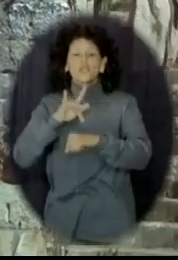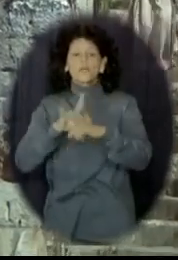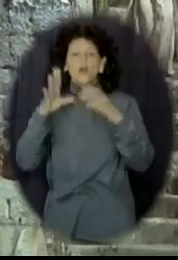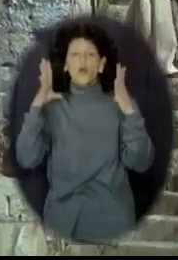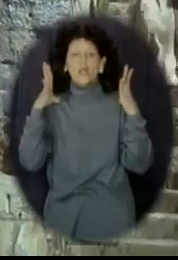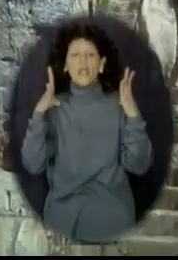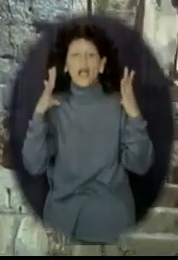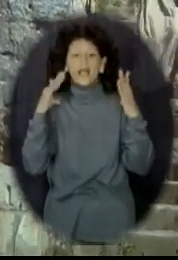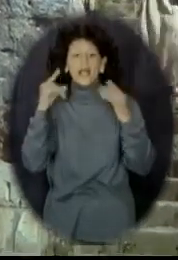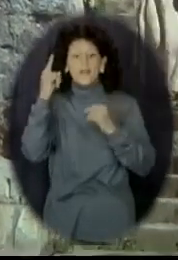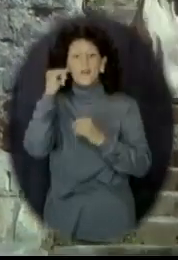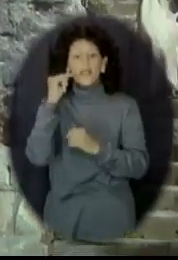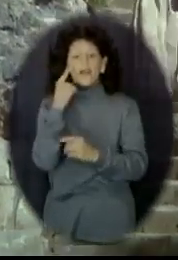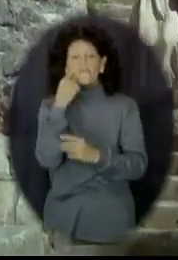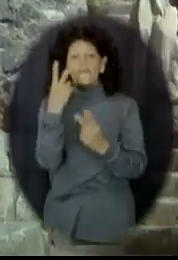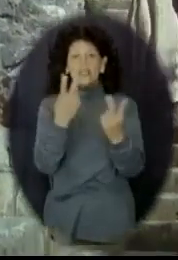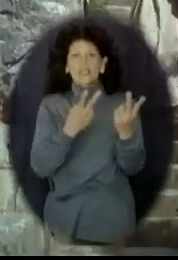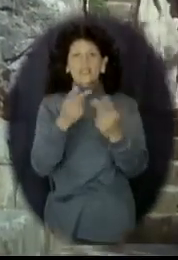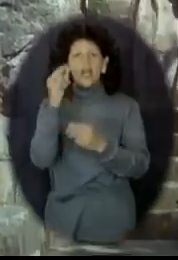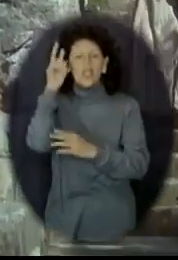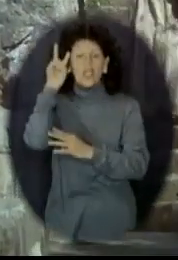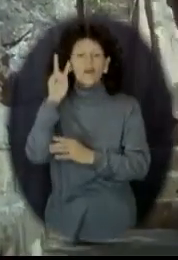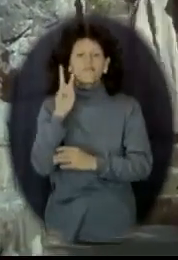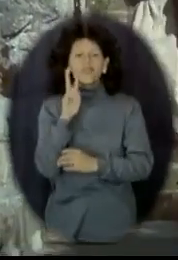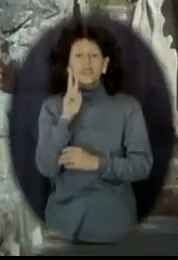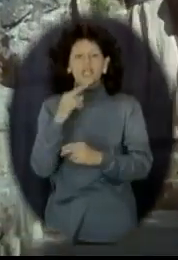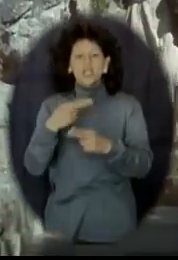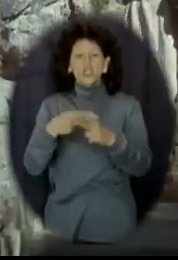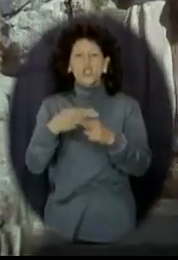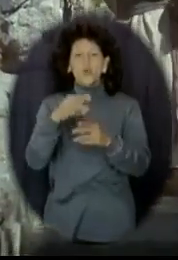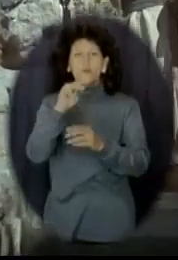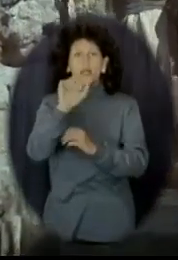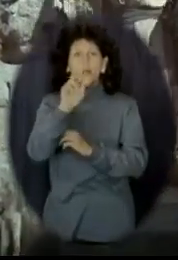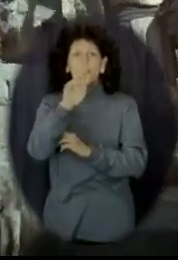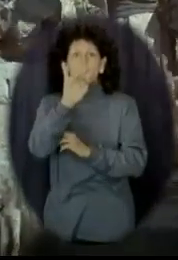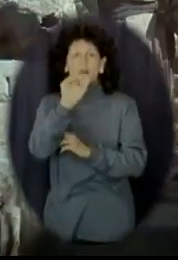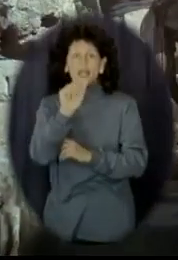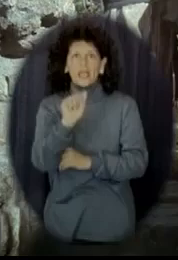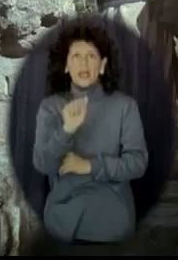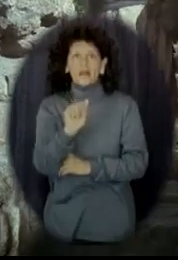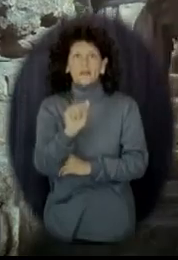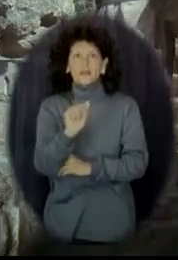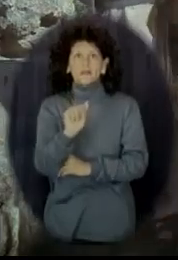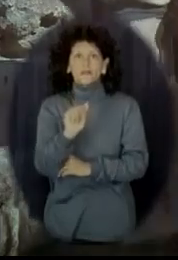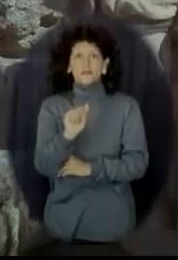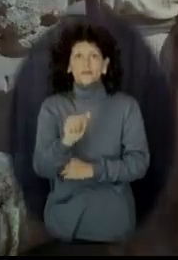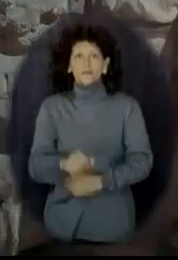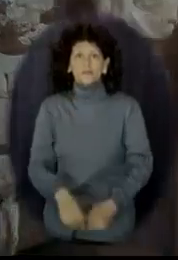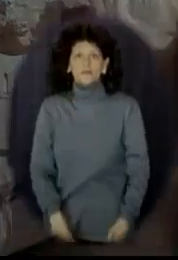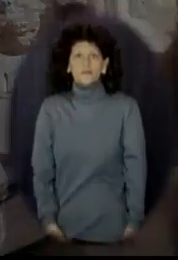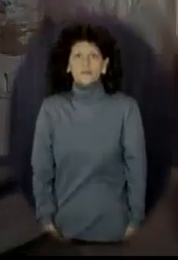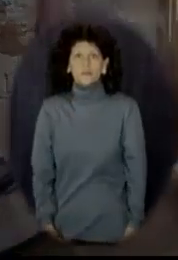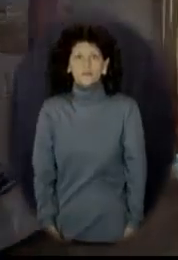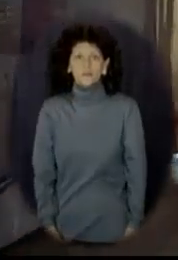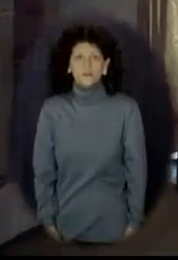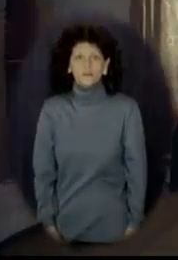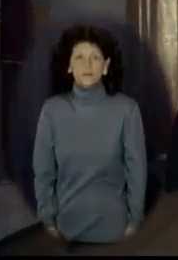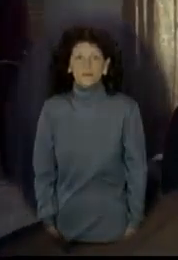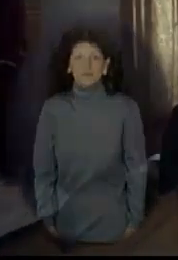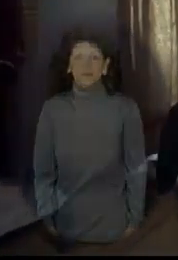Gabriel a visitar a una virgen de la ciudad de Nazaret. El nombre de la virgen era María.